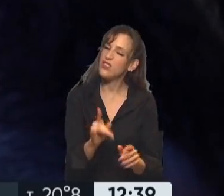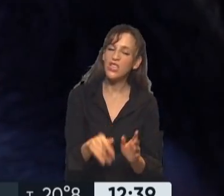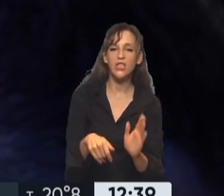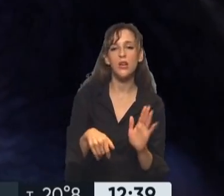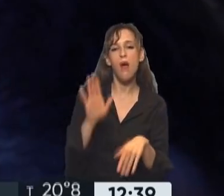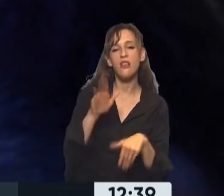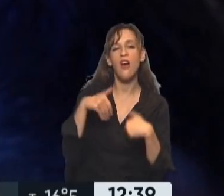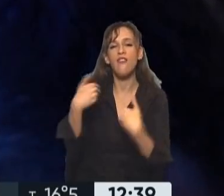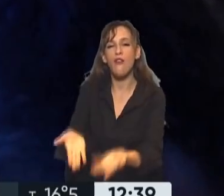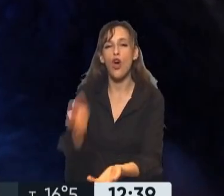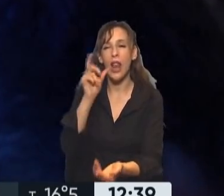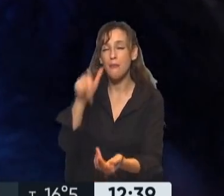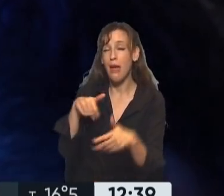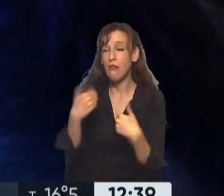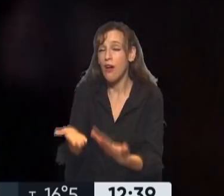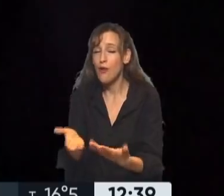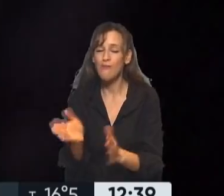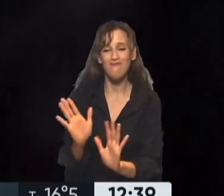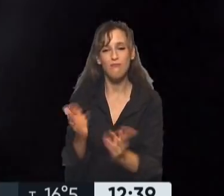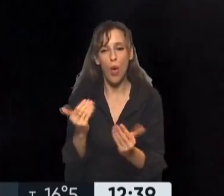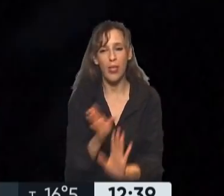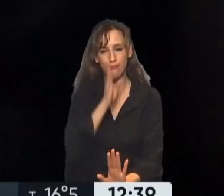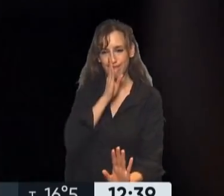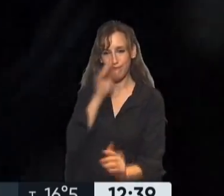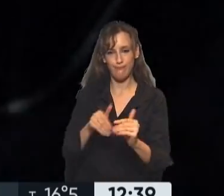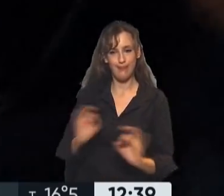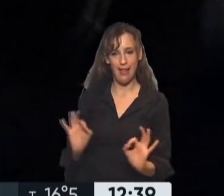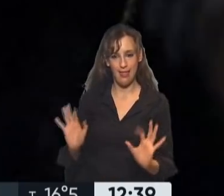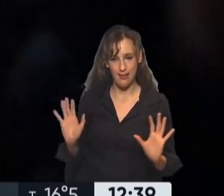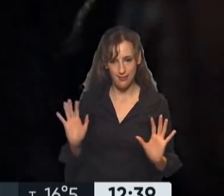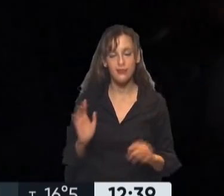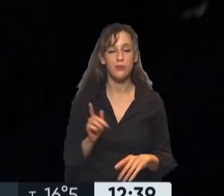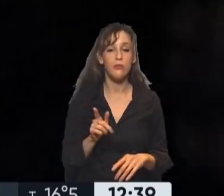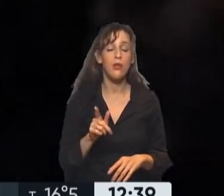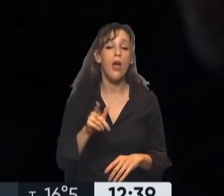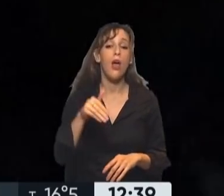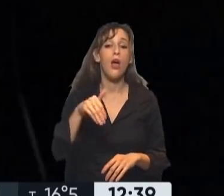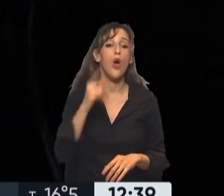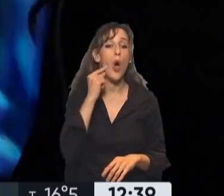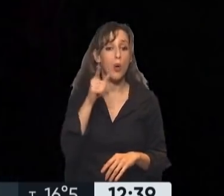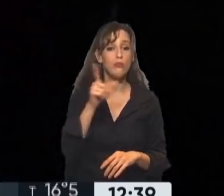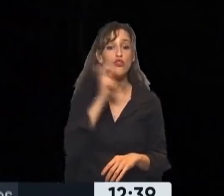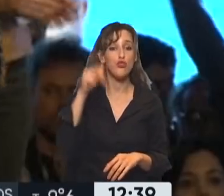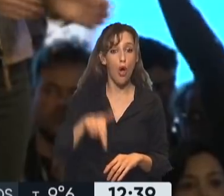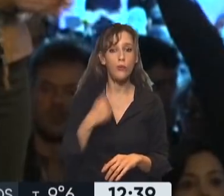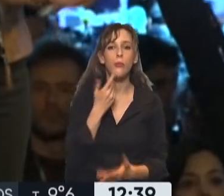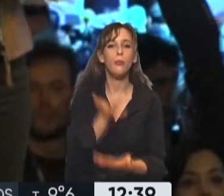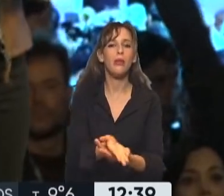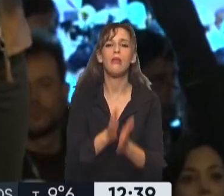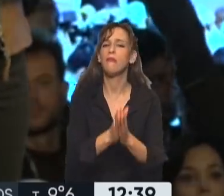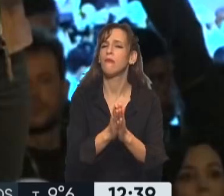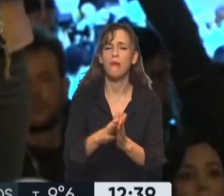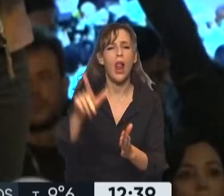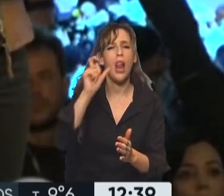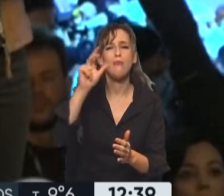también podrían abstenerse, lo que complica todos los pronósticos. El propio Mélenchon pidió a sus votantes que rechacen a Le Pen, pero